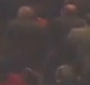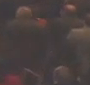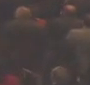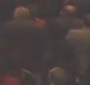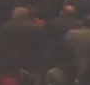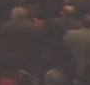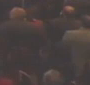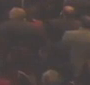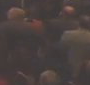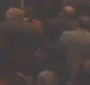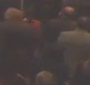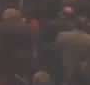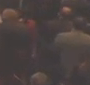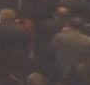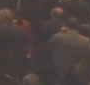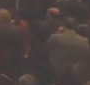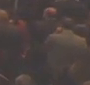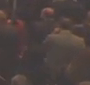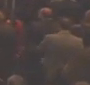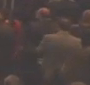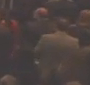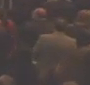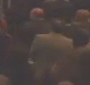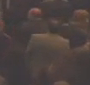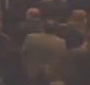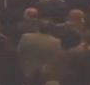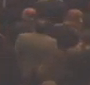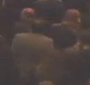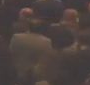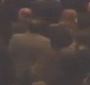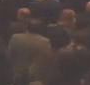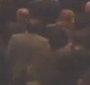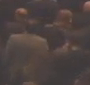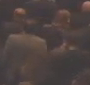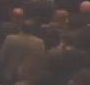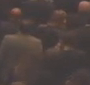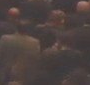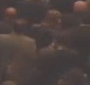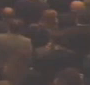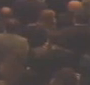Entonemos ahora nuestro himno nacional mexicano.